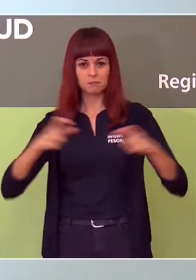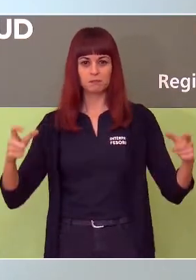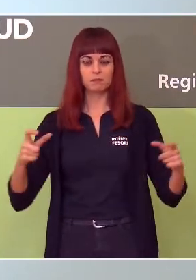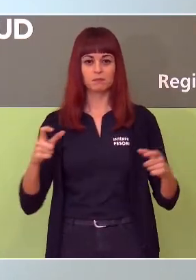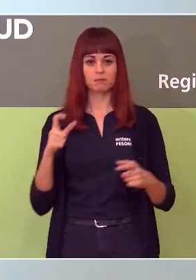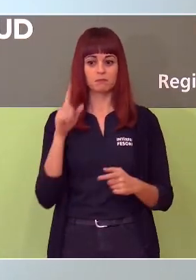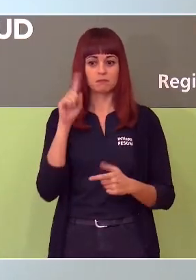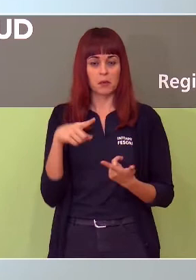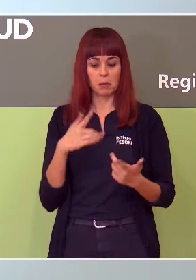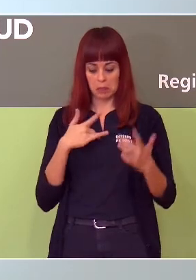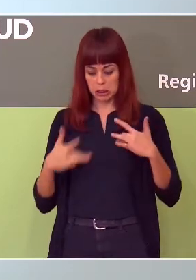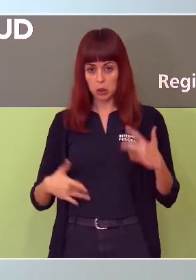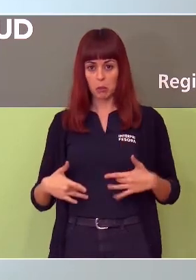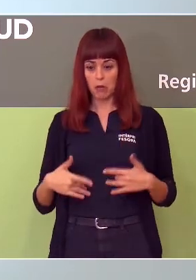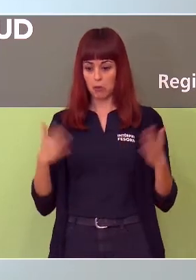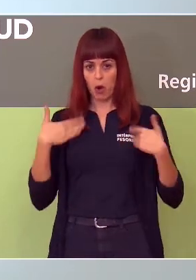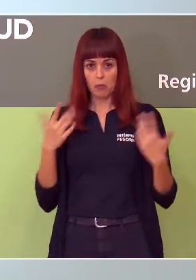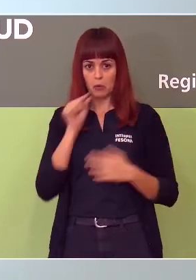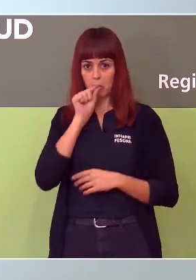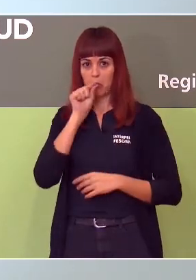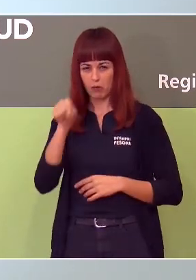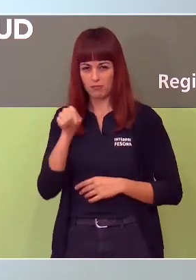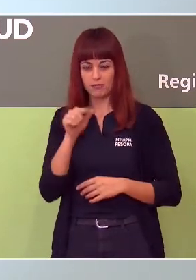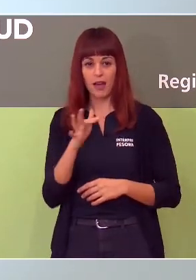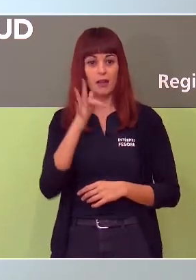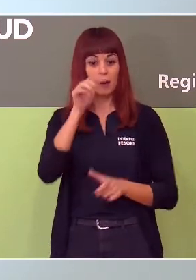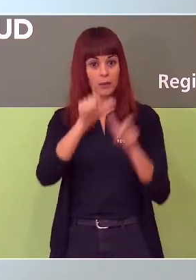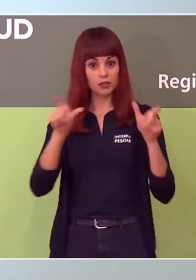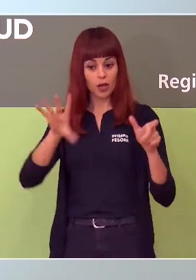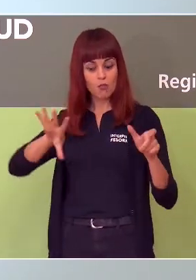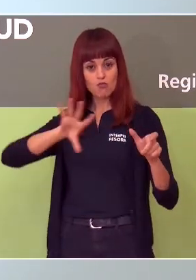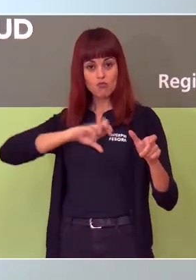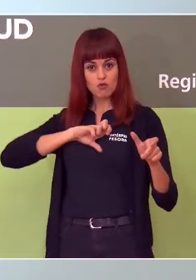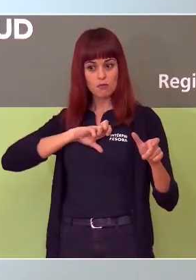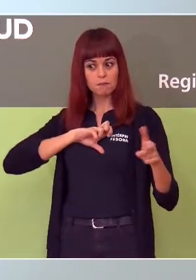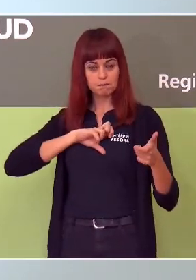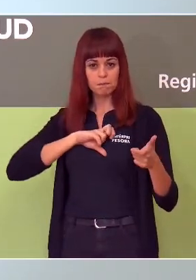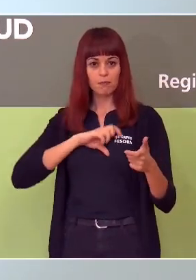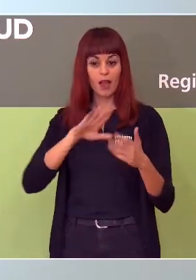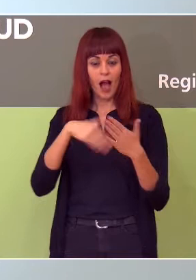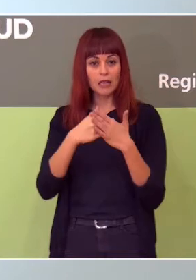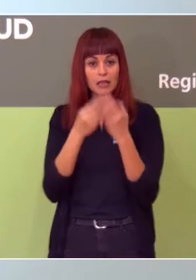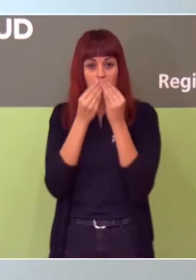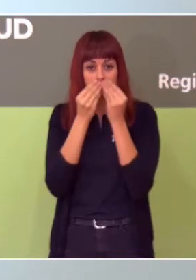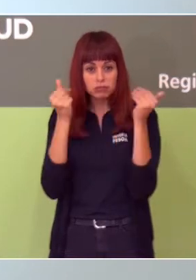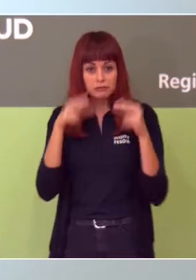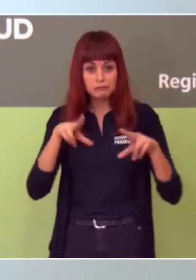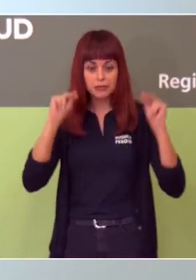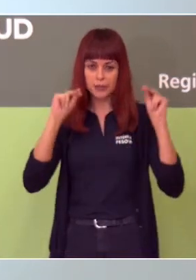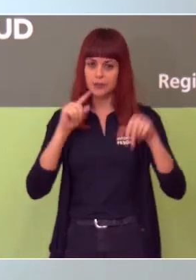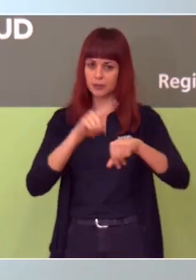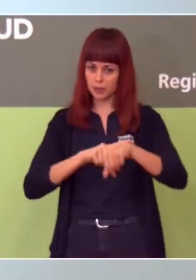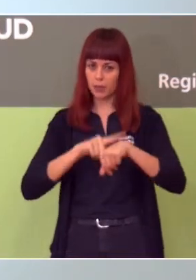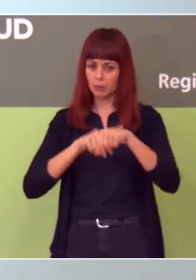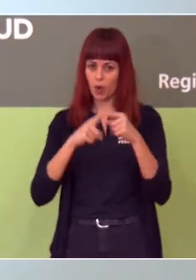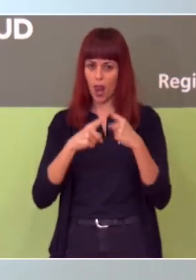algunas sin que aparezcan los síntomas y además las personas afectadas tardan muchísimo tiempo en que podamos decir que están curadas. Espero, por tanto, que tengan